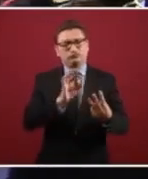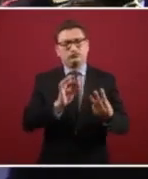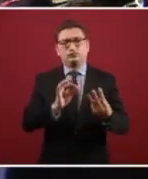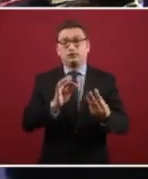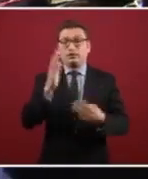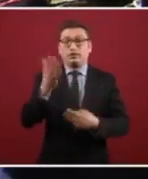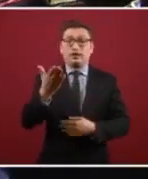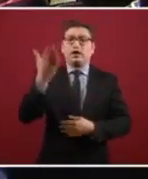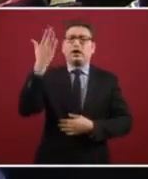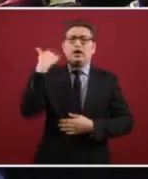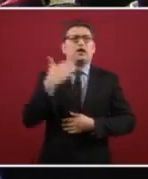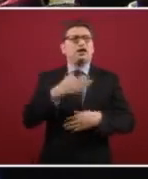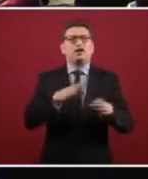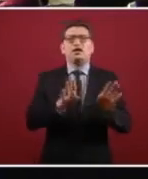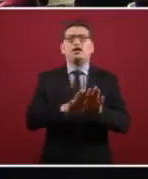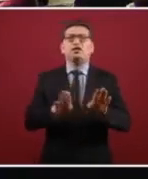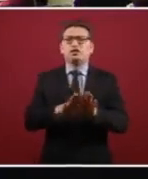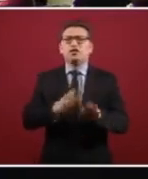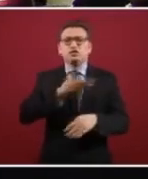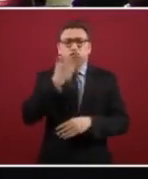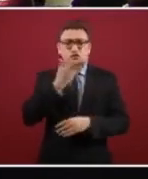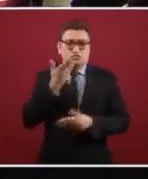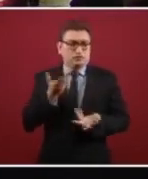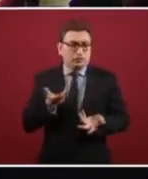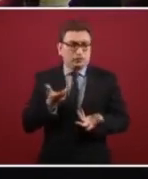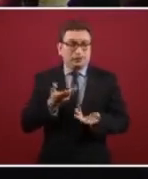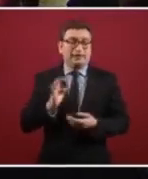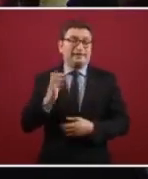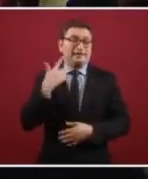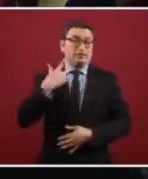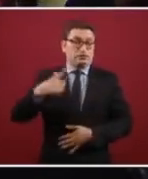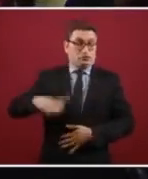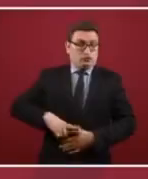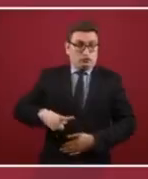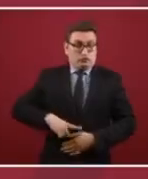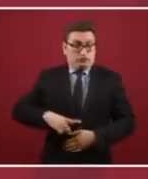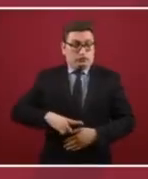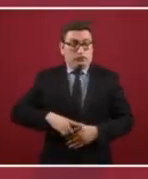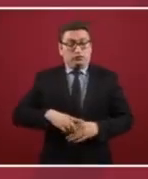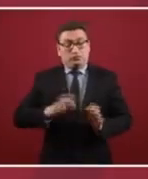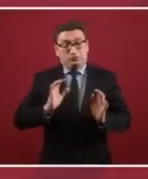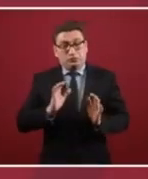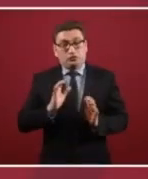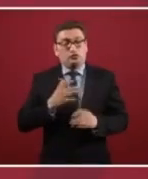esto no les gusta mucho a los conservadores que yo lo esté recordando